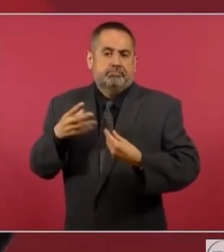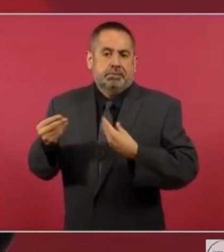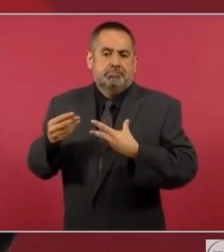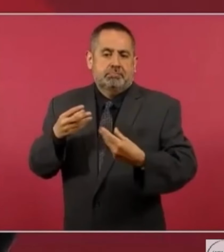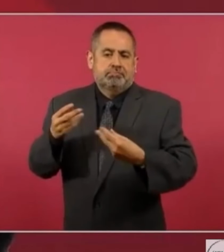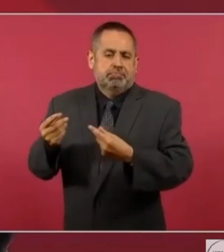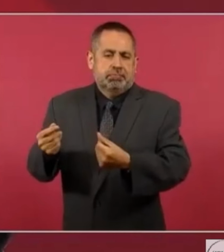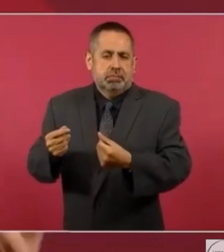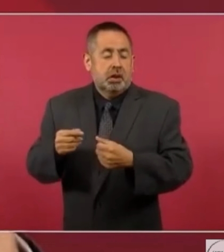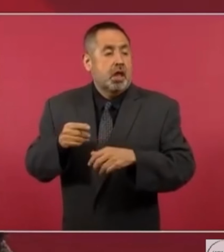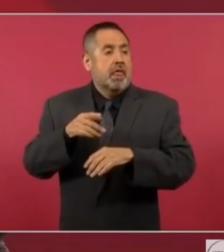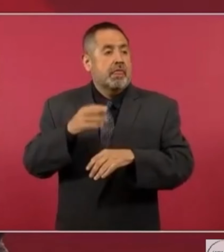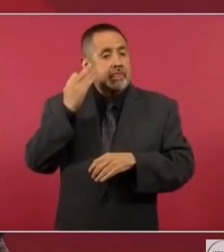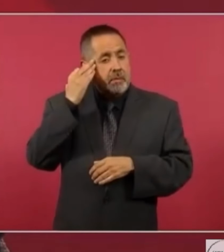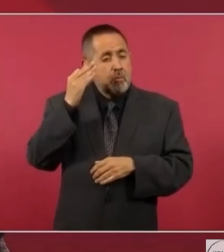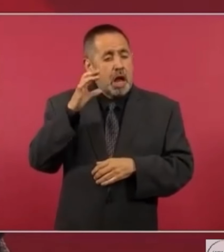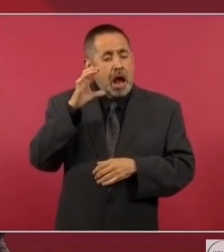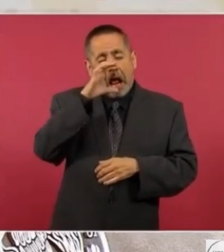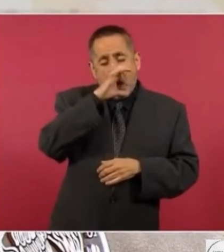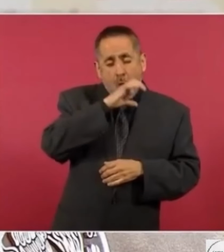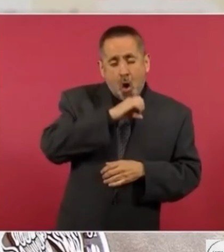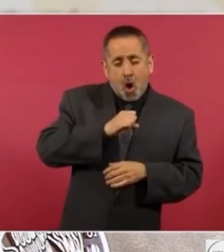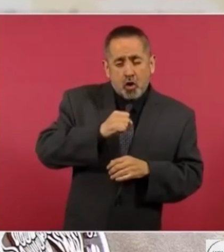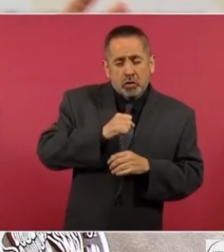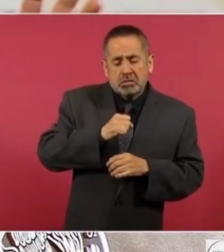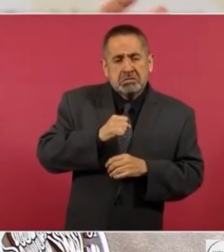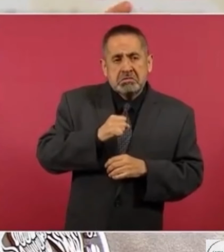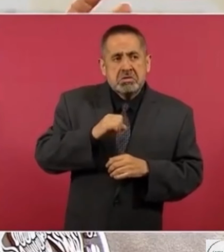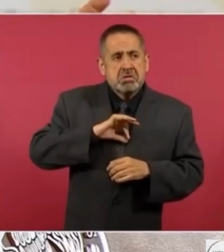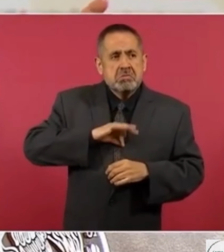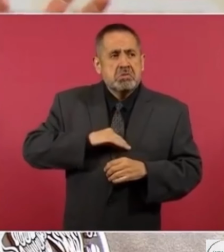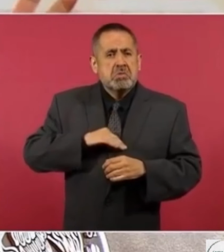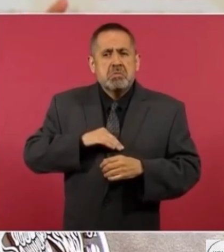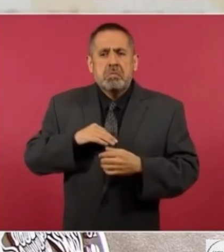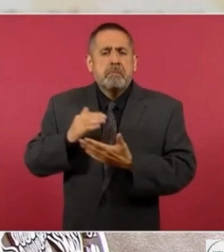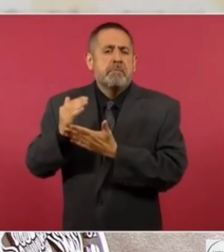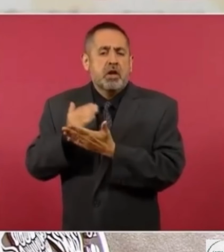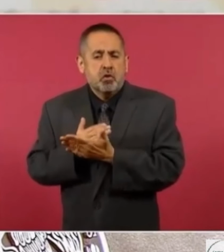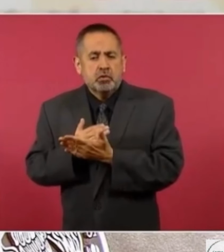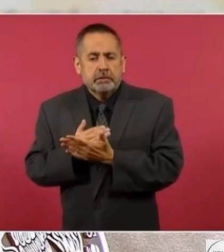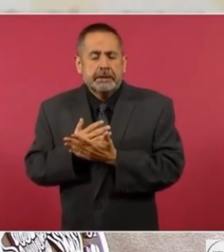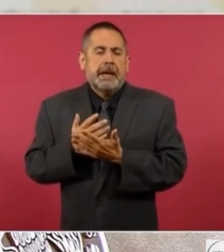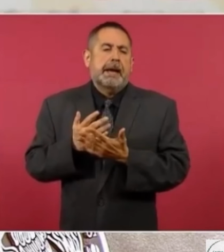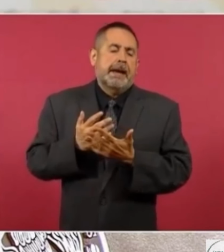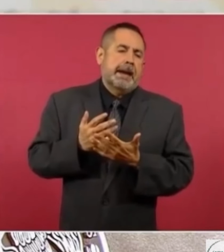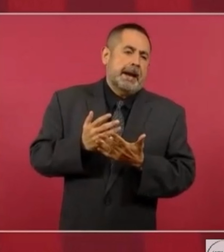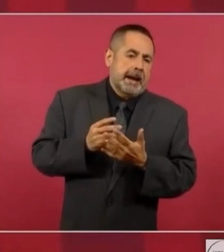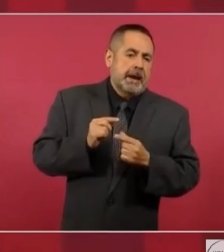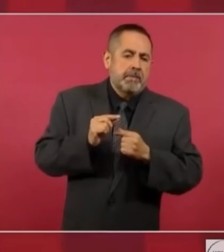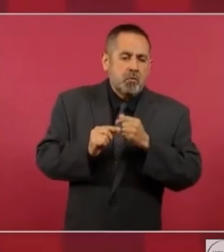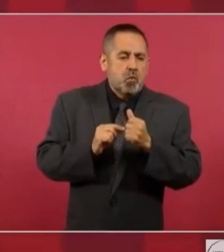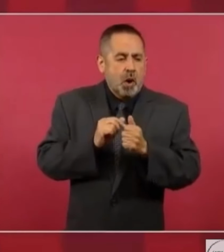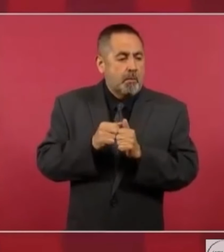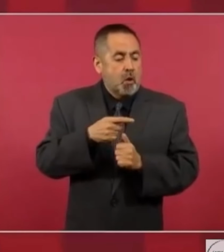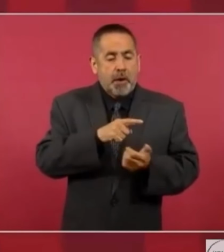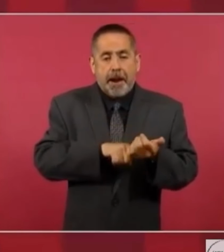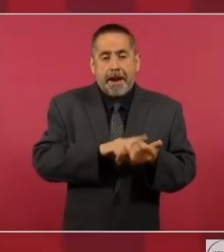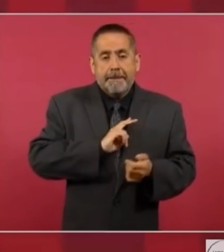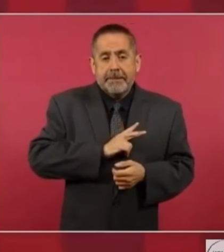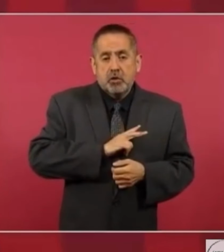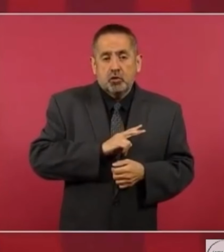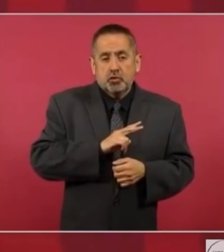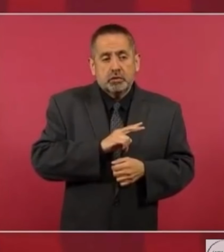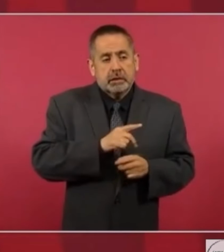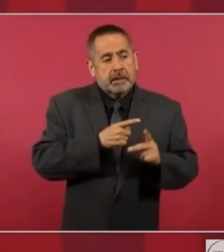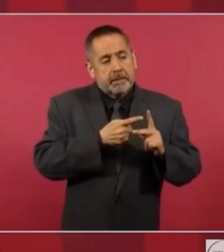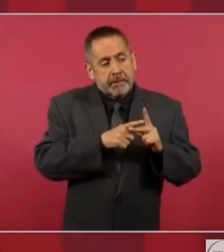las temporadas de calor es menos eficiente el contagio. Y eso va resultando que progresivamente estos virus empiecen a entrar